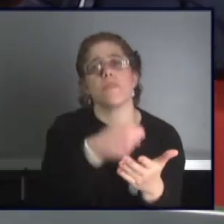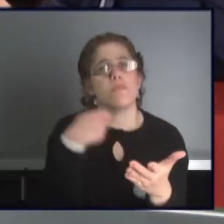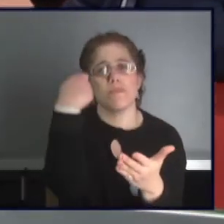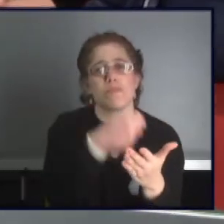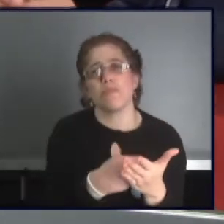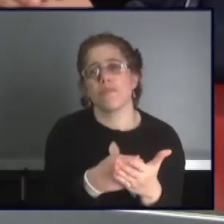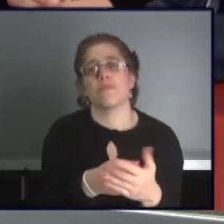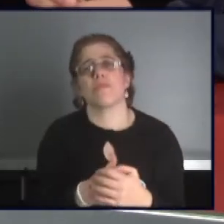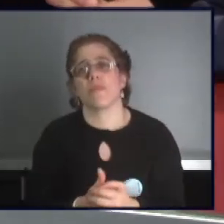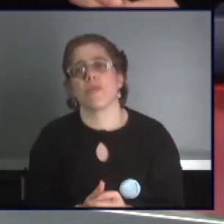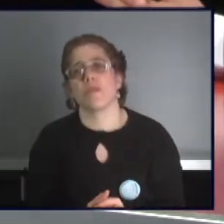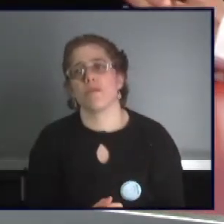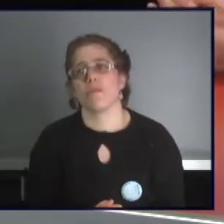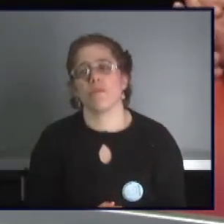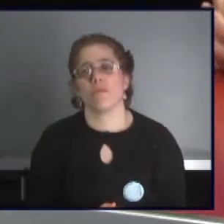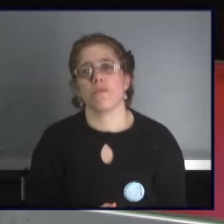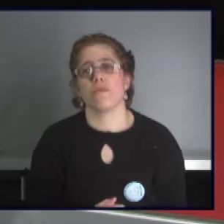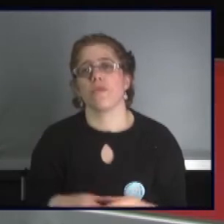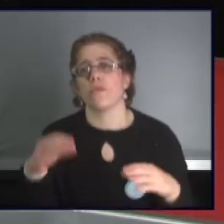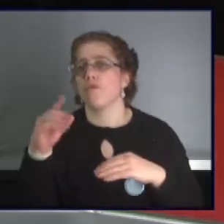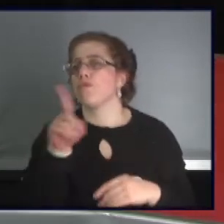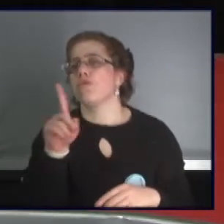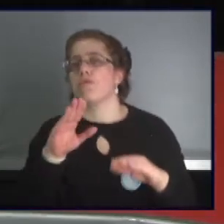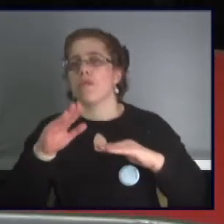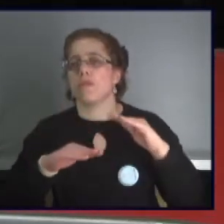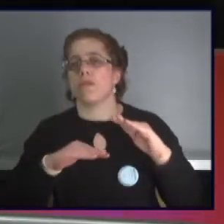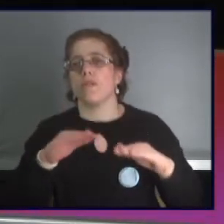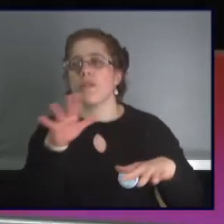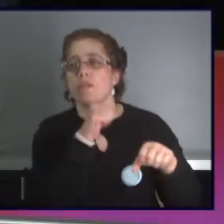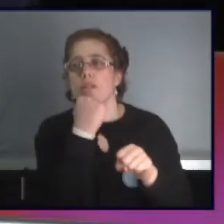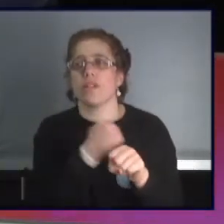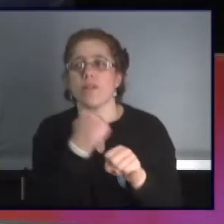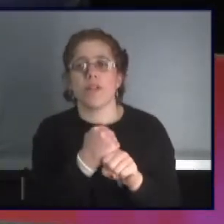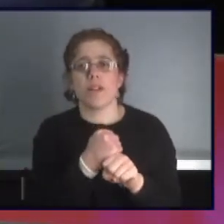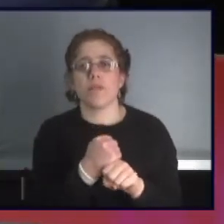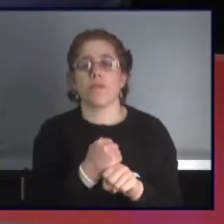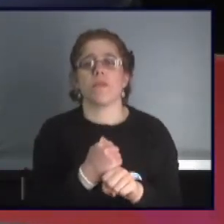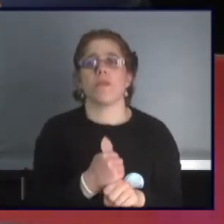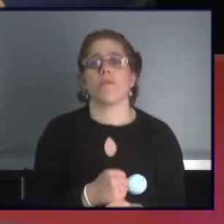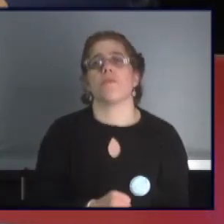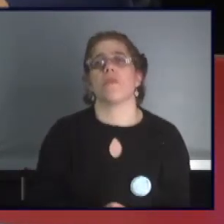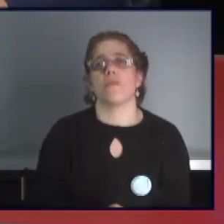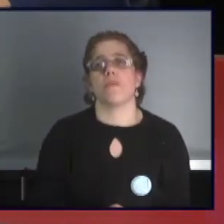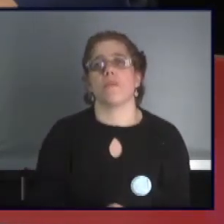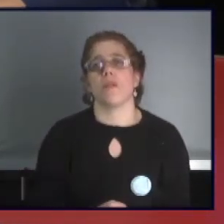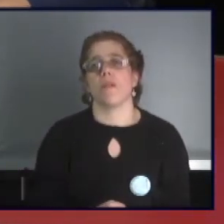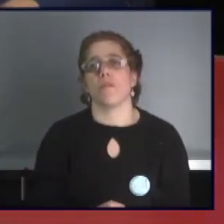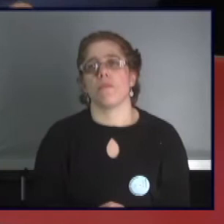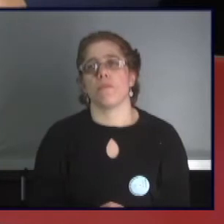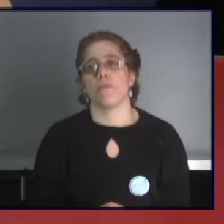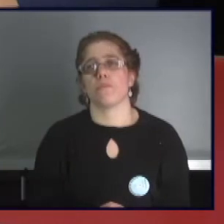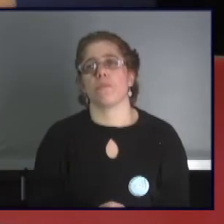y bueno no se sigue con esa obra y ahora nosotros empezamos a denunciar que probablemente el ritmo y hasta